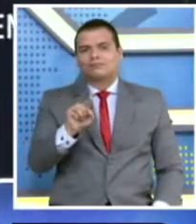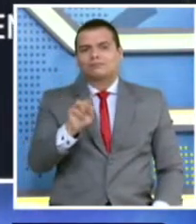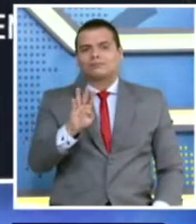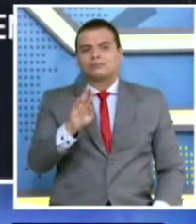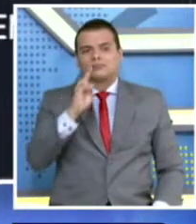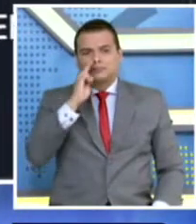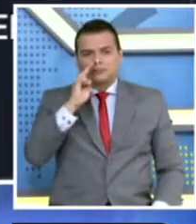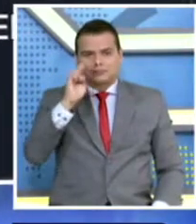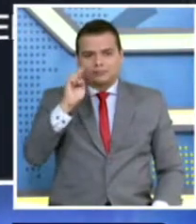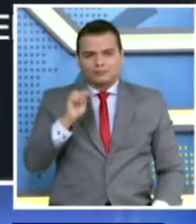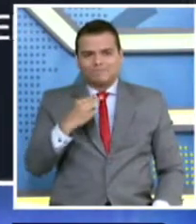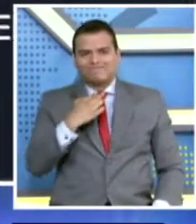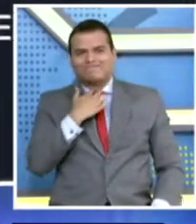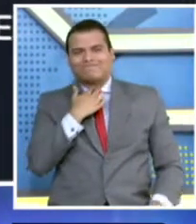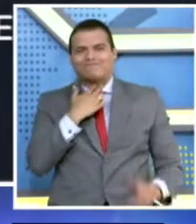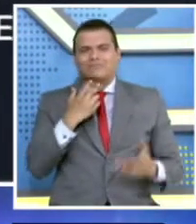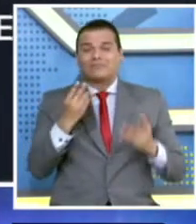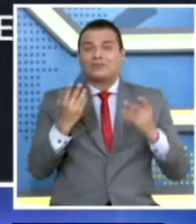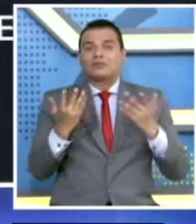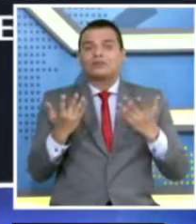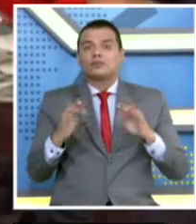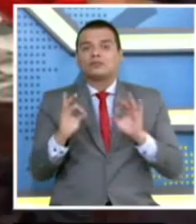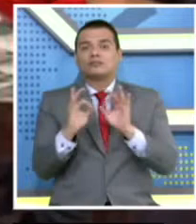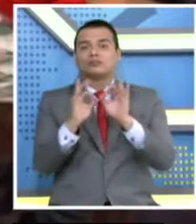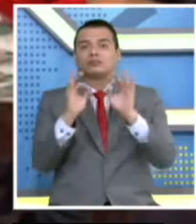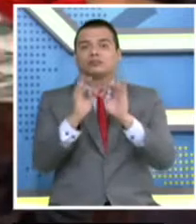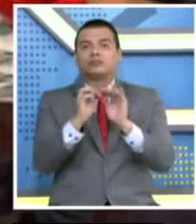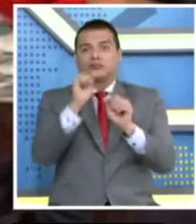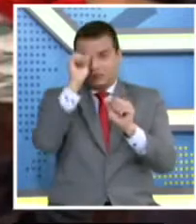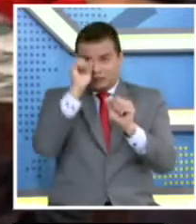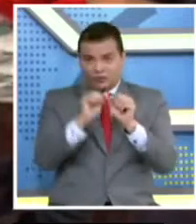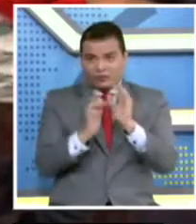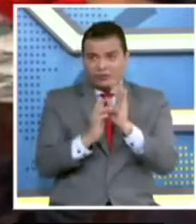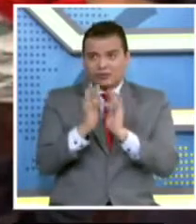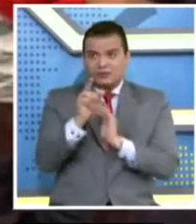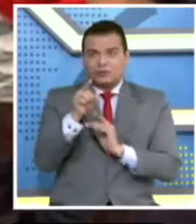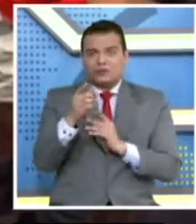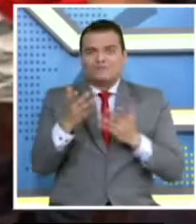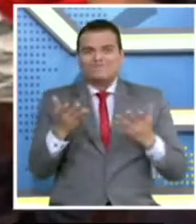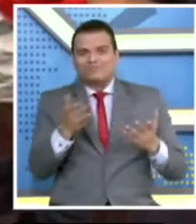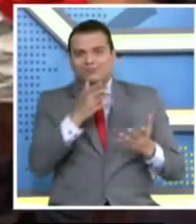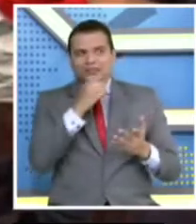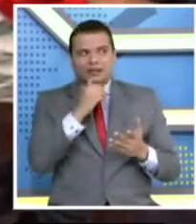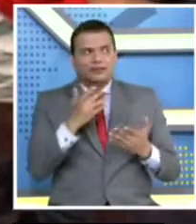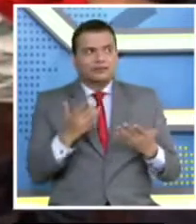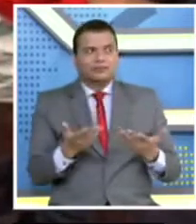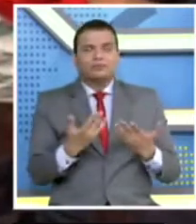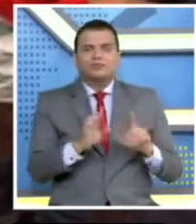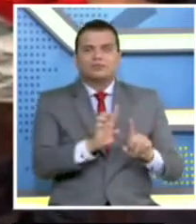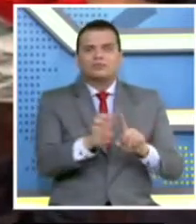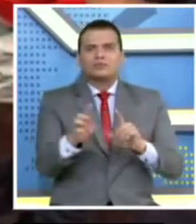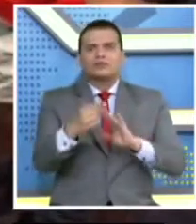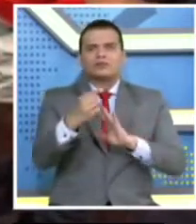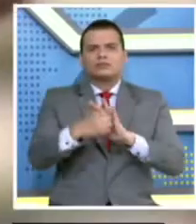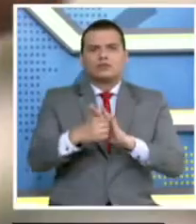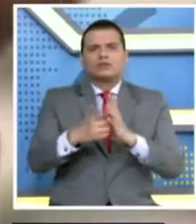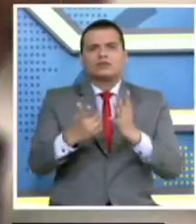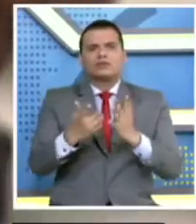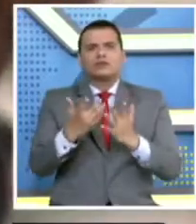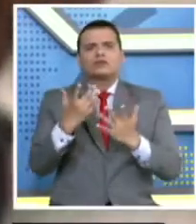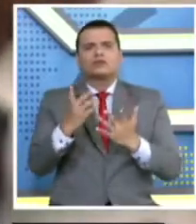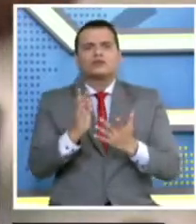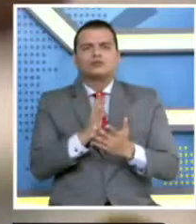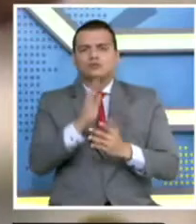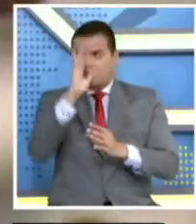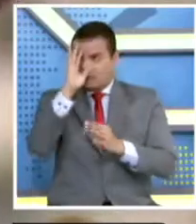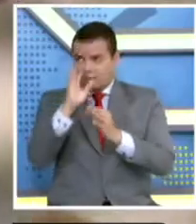de la Eucaristía, el Corpus Christi, con la comunidad parroquial. Sacramentos como el bautismo, la confirmación, el matrimonio podrán volverse a celebrar,